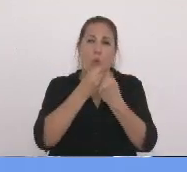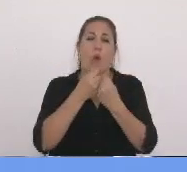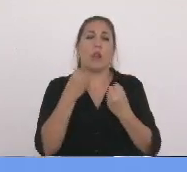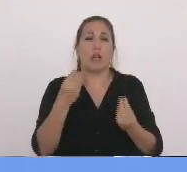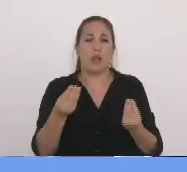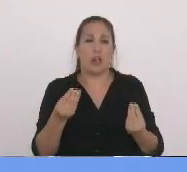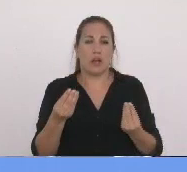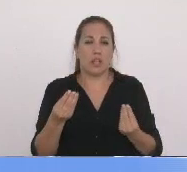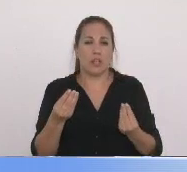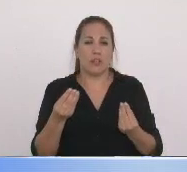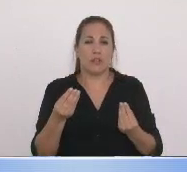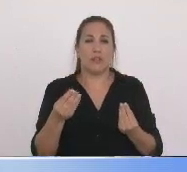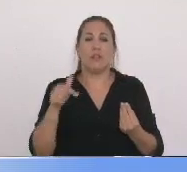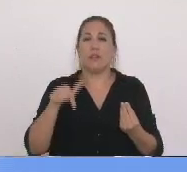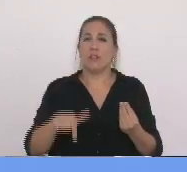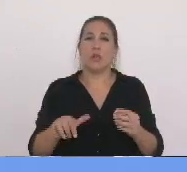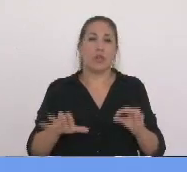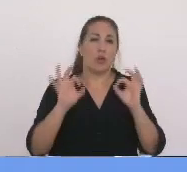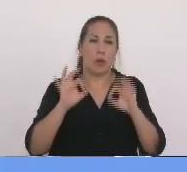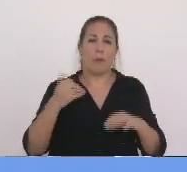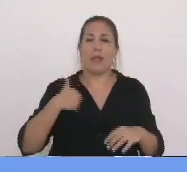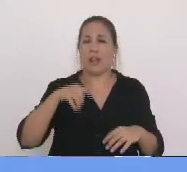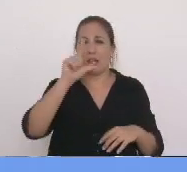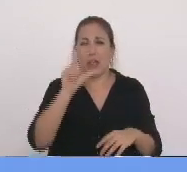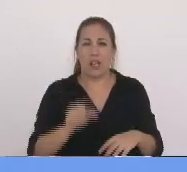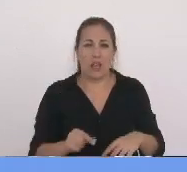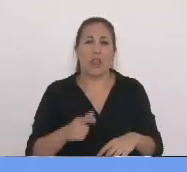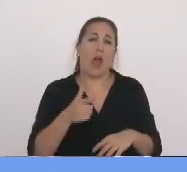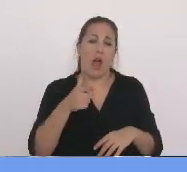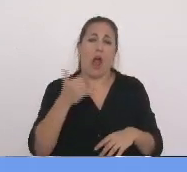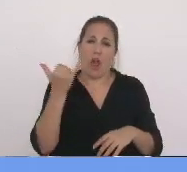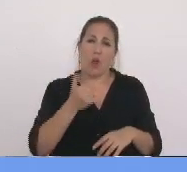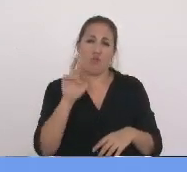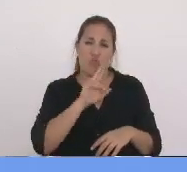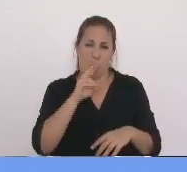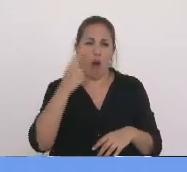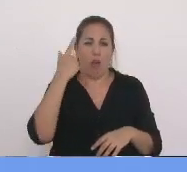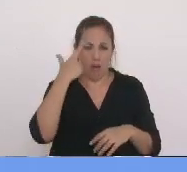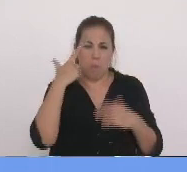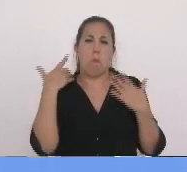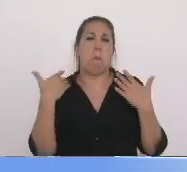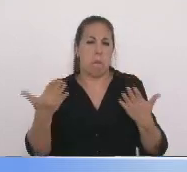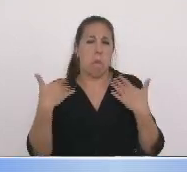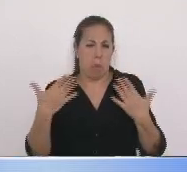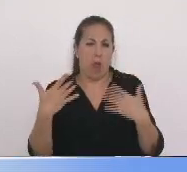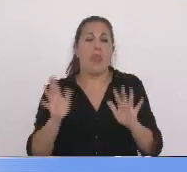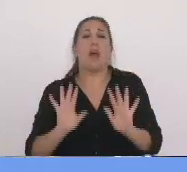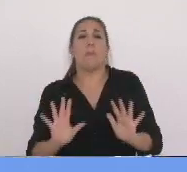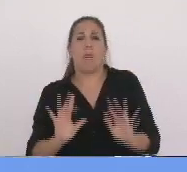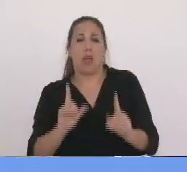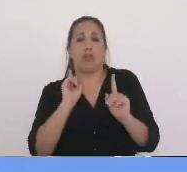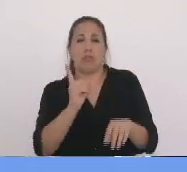a lo largo del territorio argentino hay mujeres muy capaces que están esperando que se la sume también